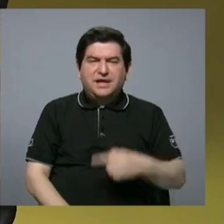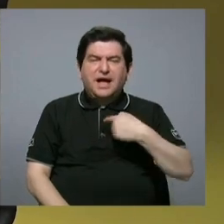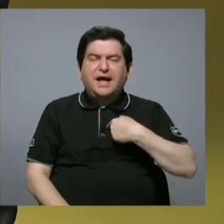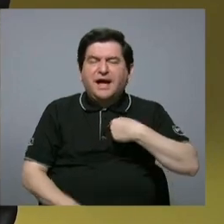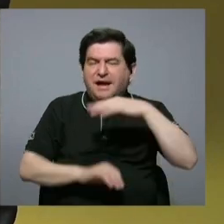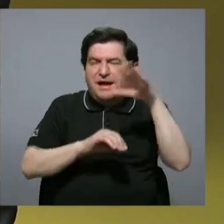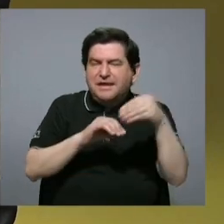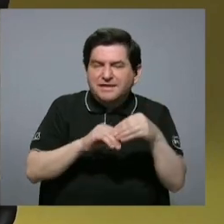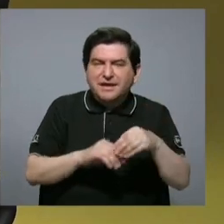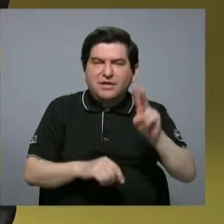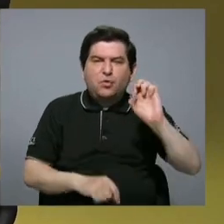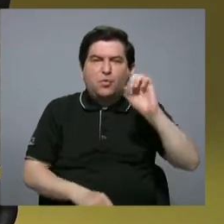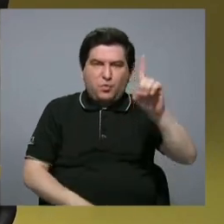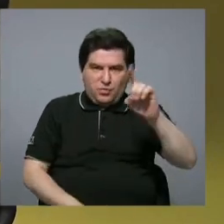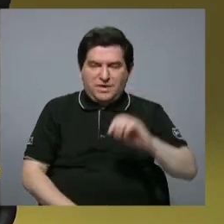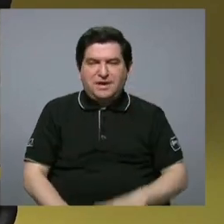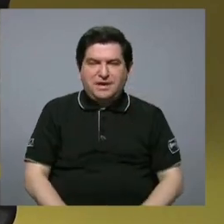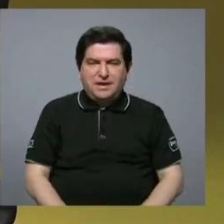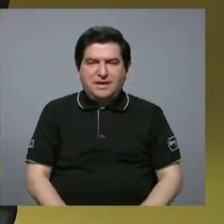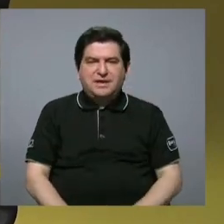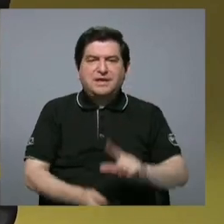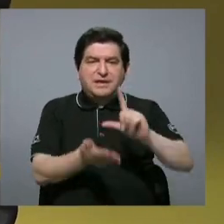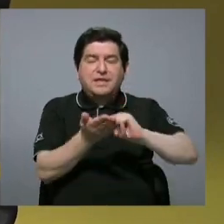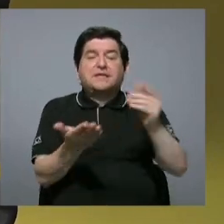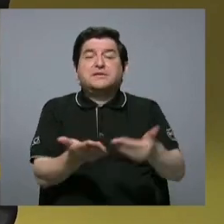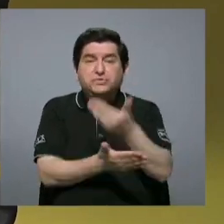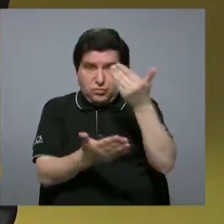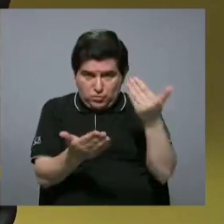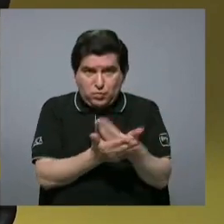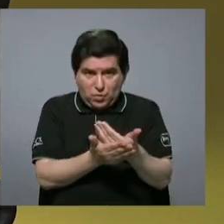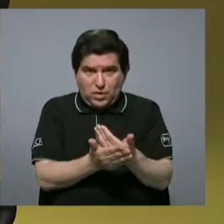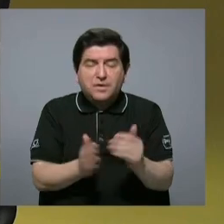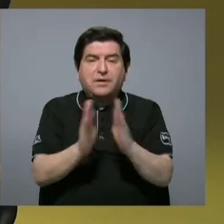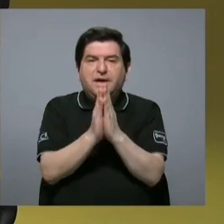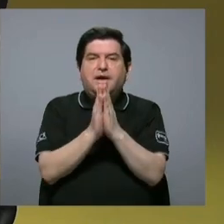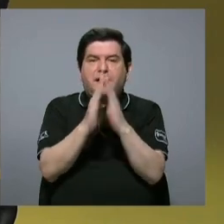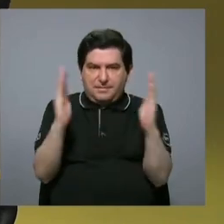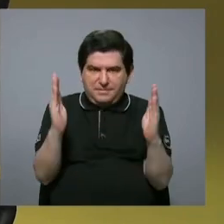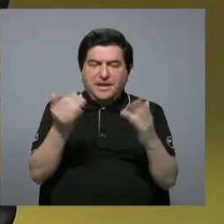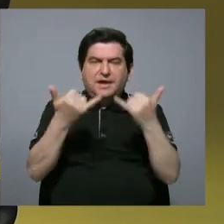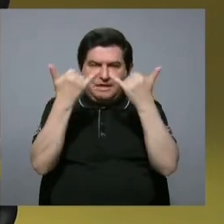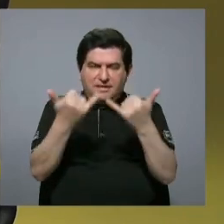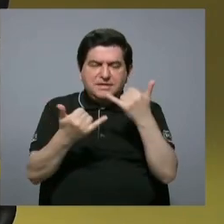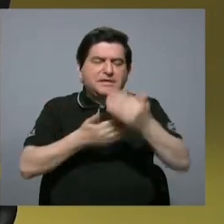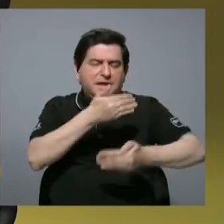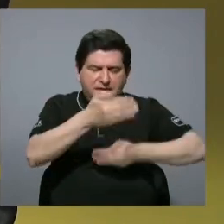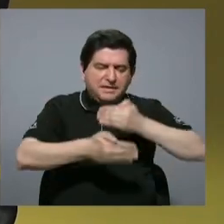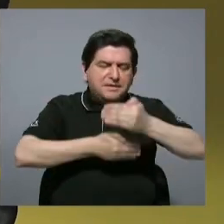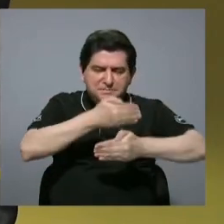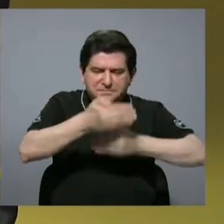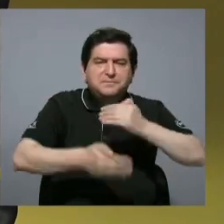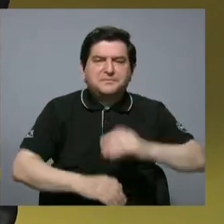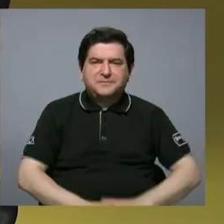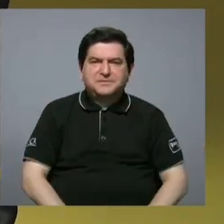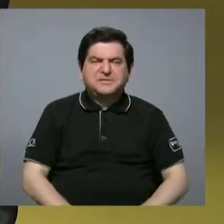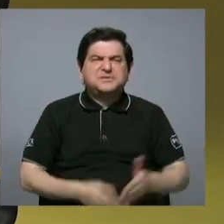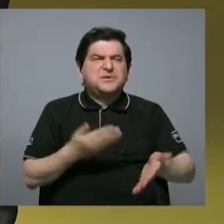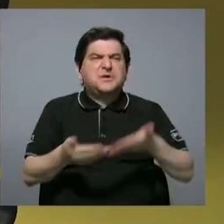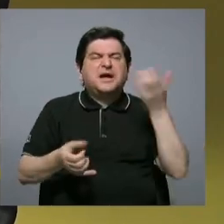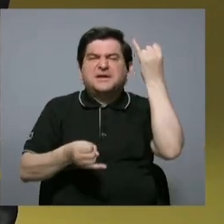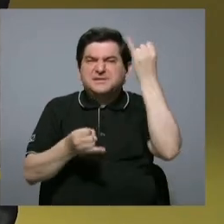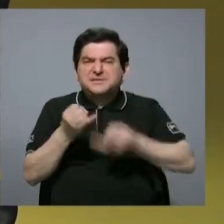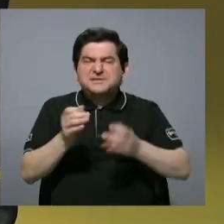La UNED va a hacer una edición nueva y ampliada. Ya está en eso, está prácticamente terminado el